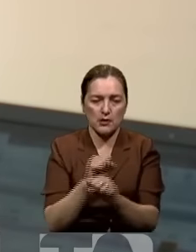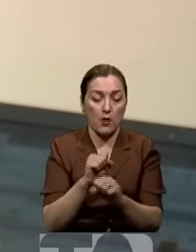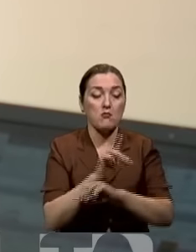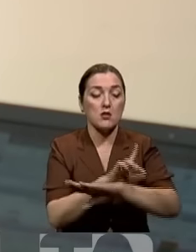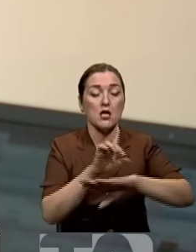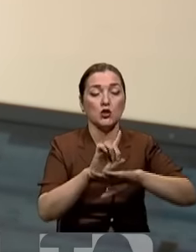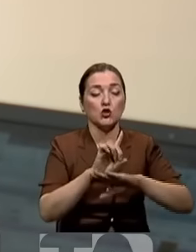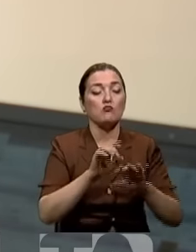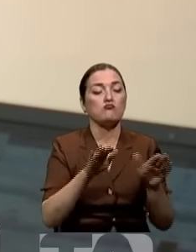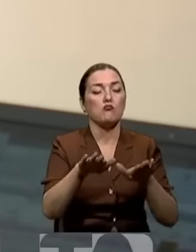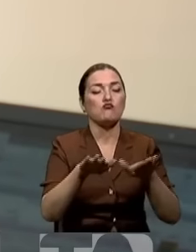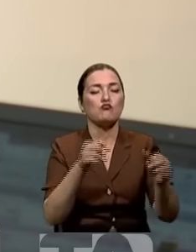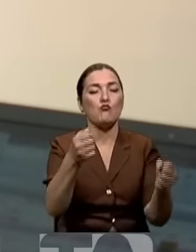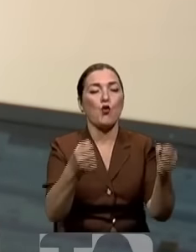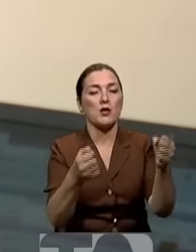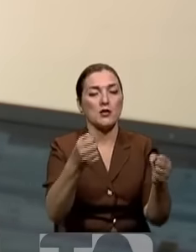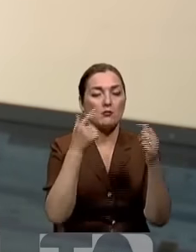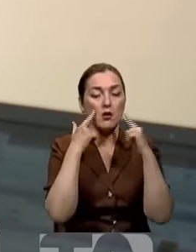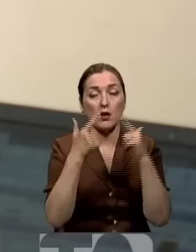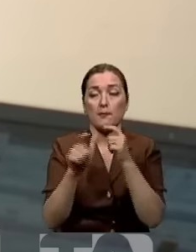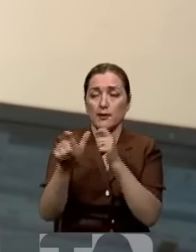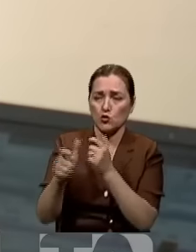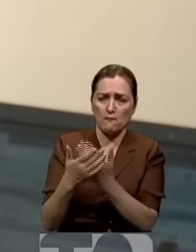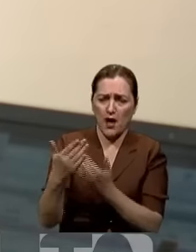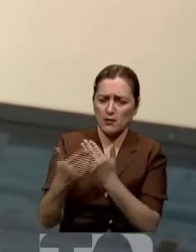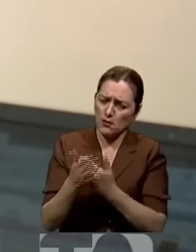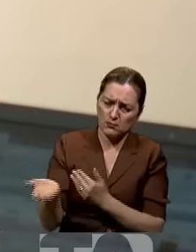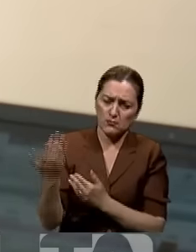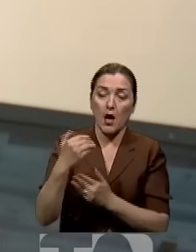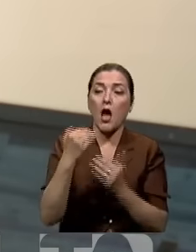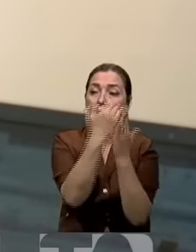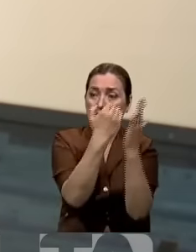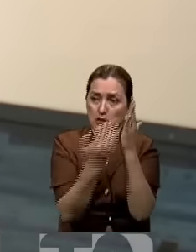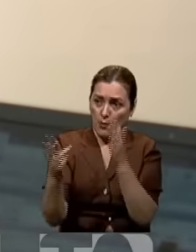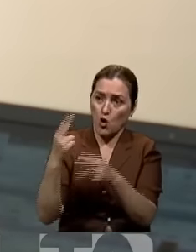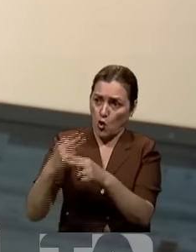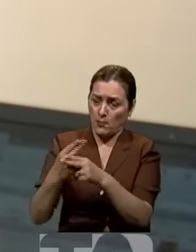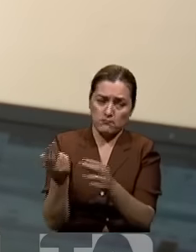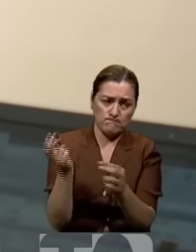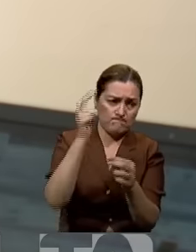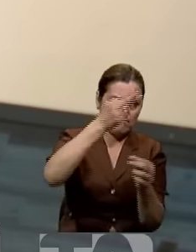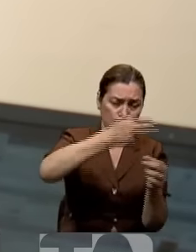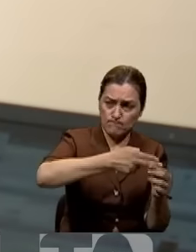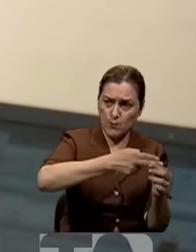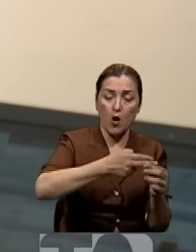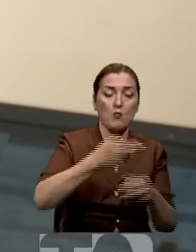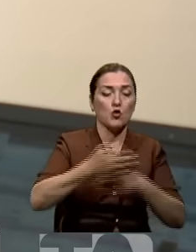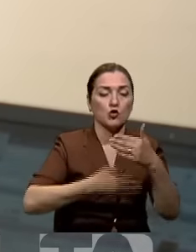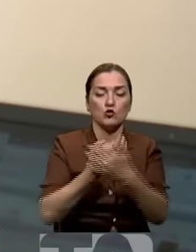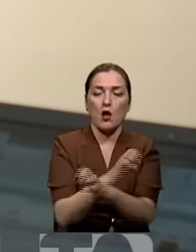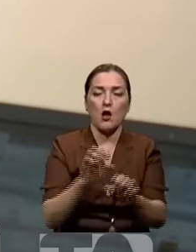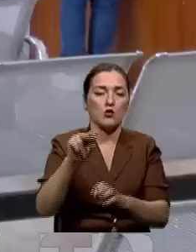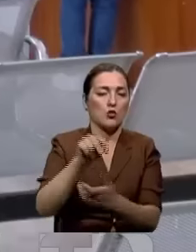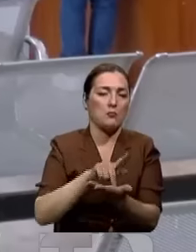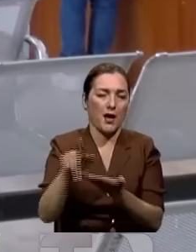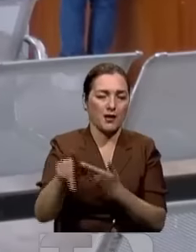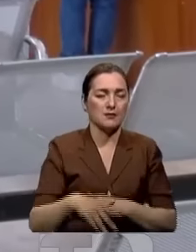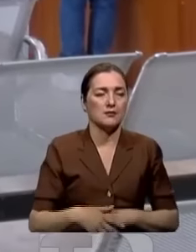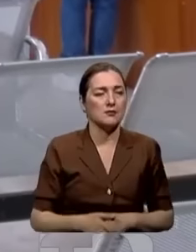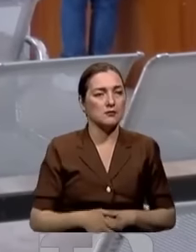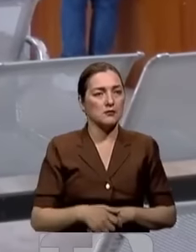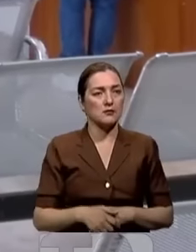Movilidad dando las facilidades del ciudadano. Se registre en este listado y poder entrar a un proceso de exoneración de estas multas.